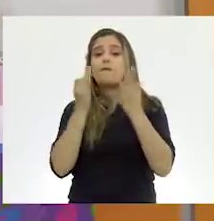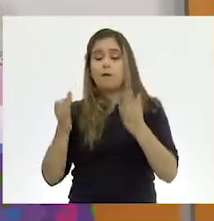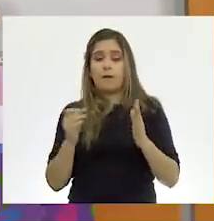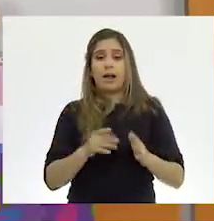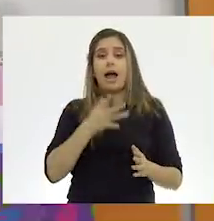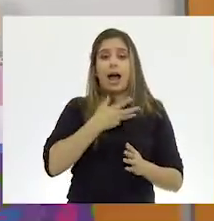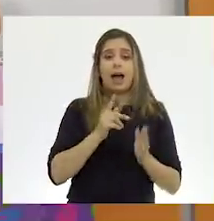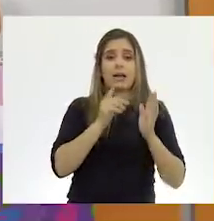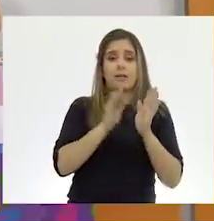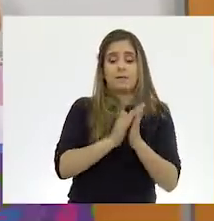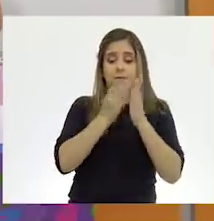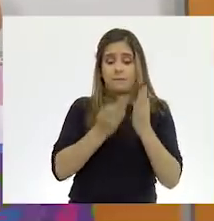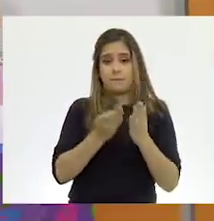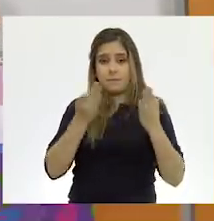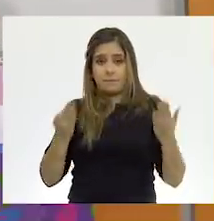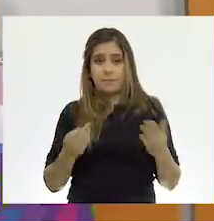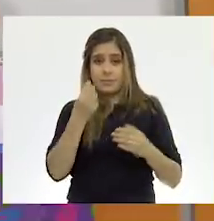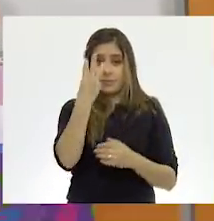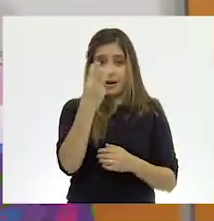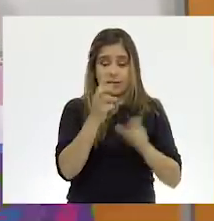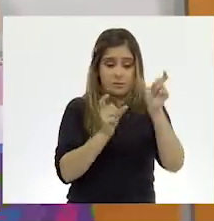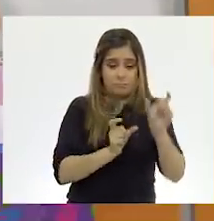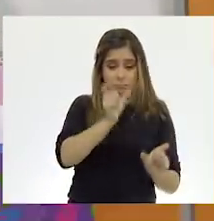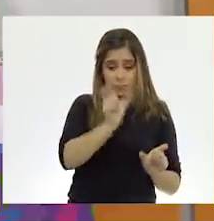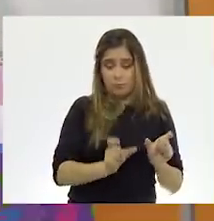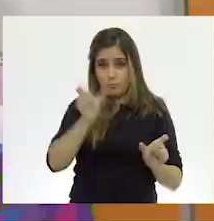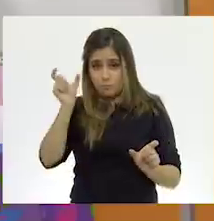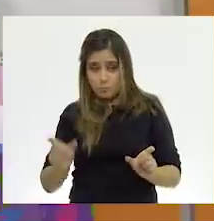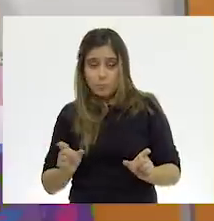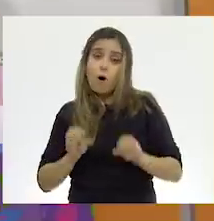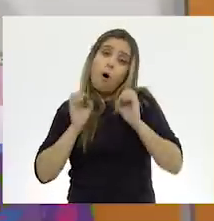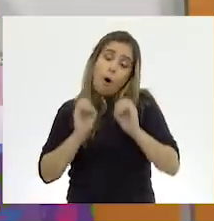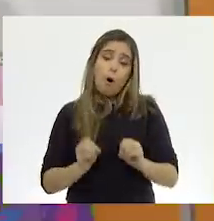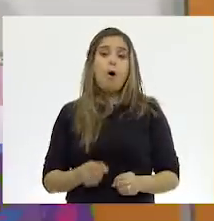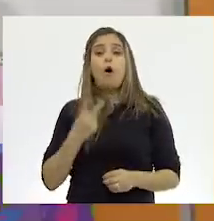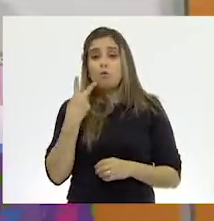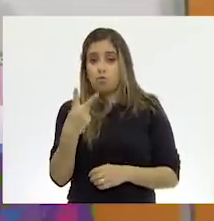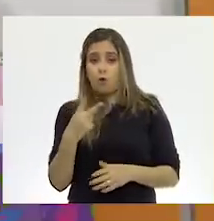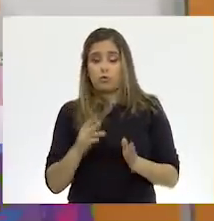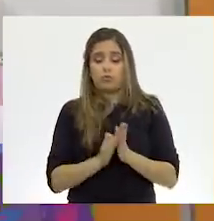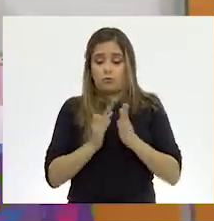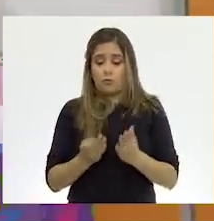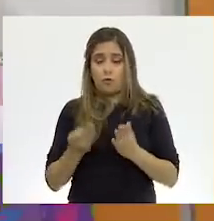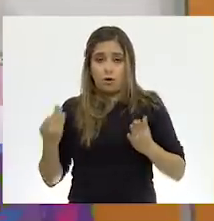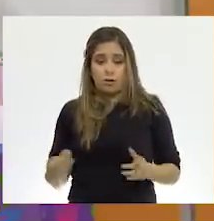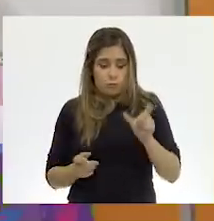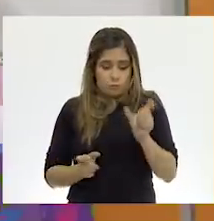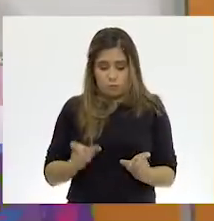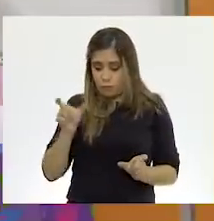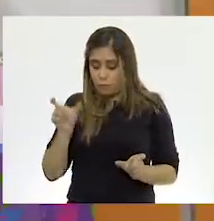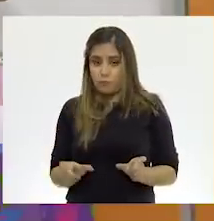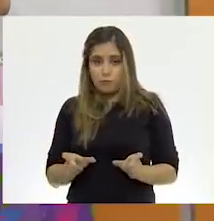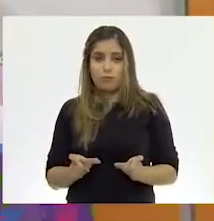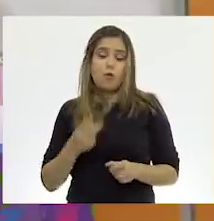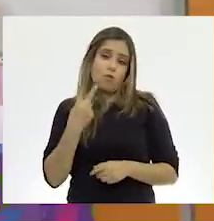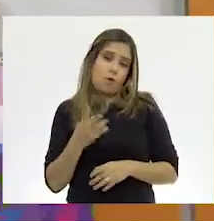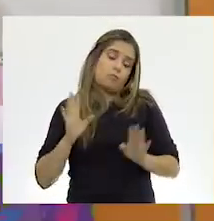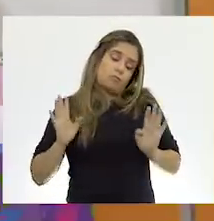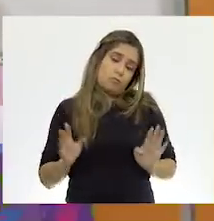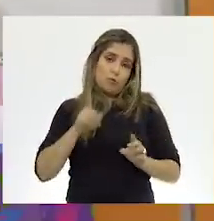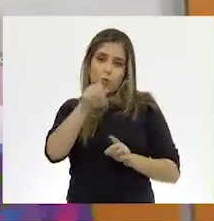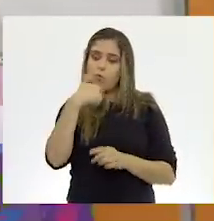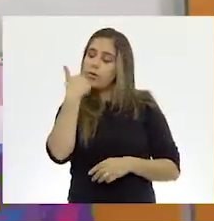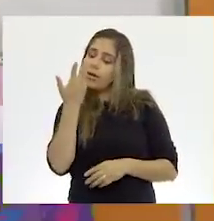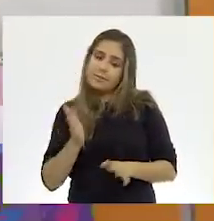tríptico y un díptico. Si recordamos, un díptico se divide en dos partes y un tríptico se divide en tres partes.